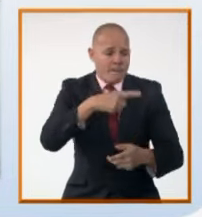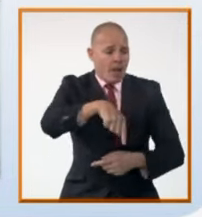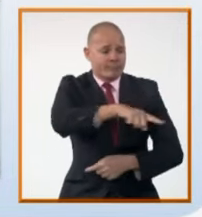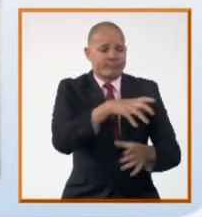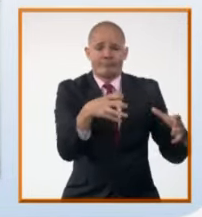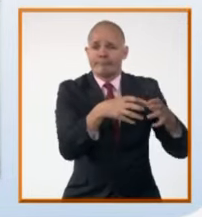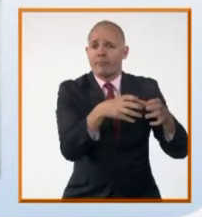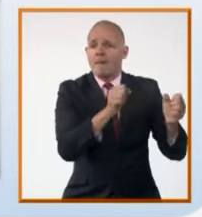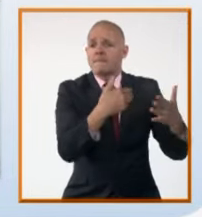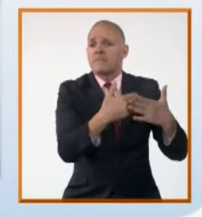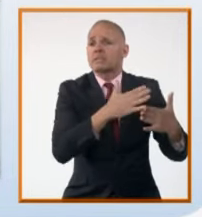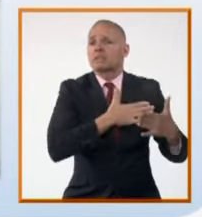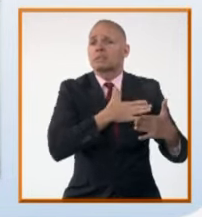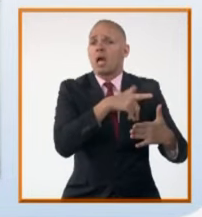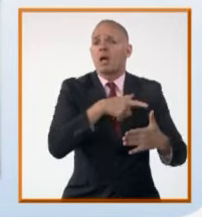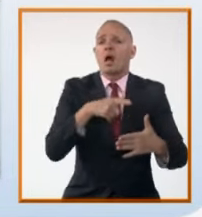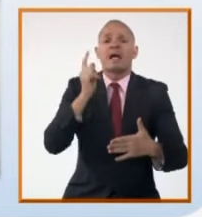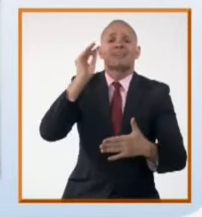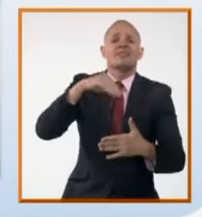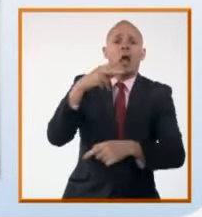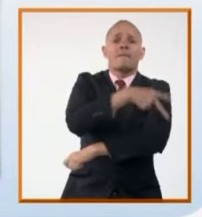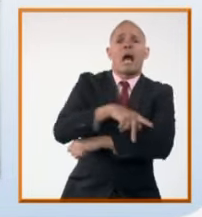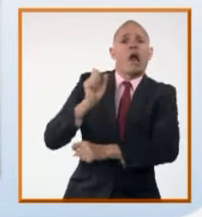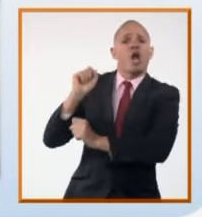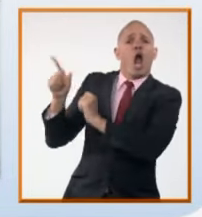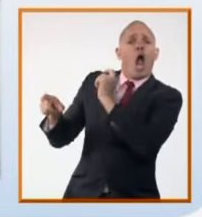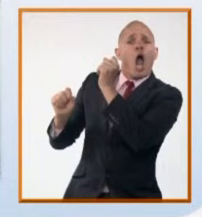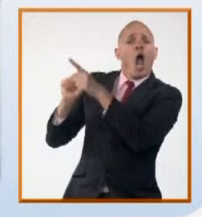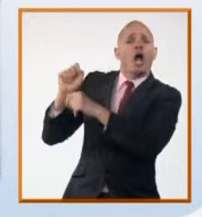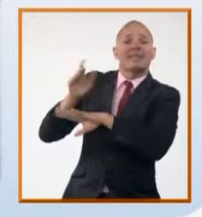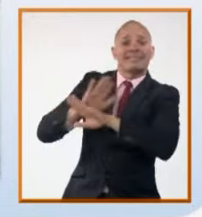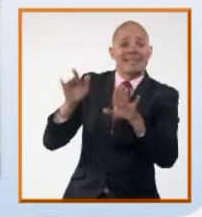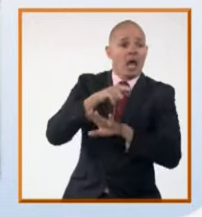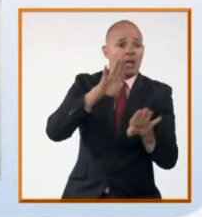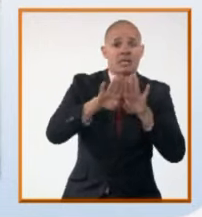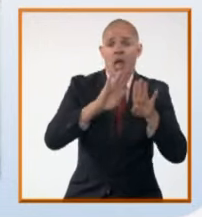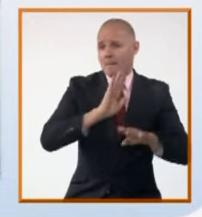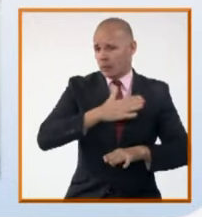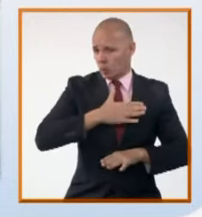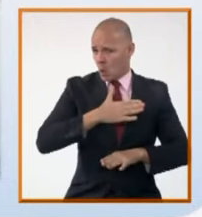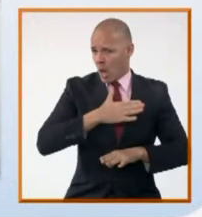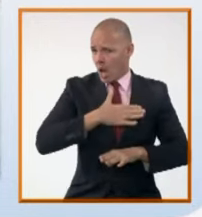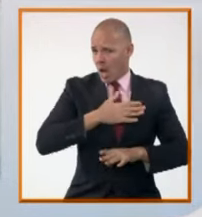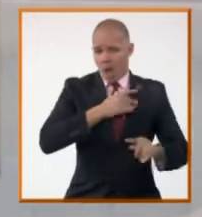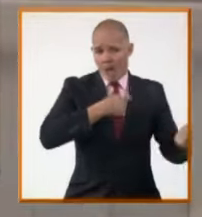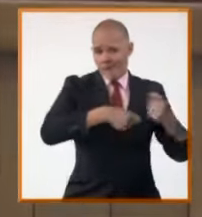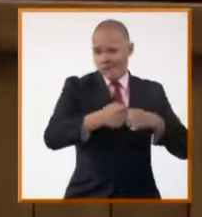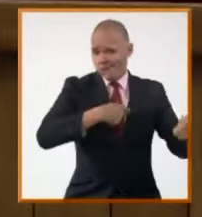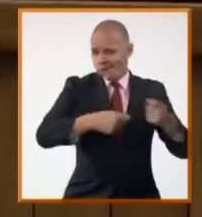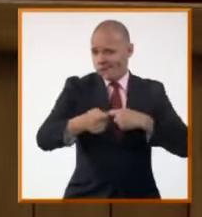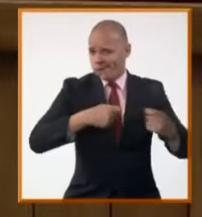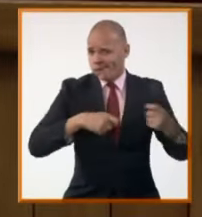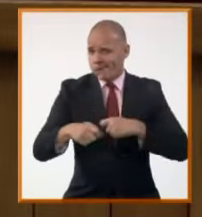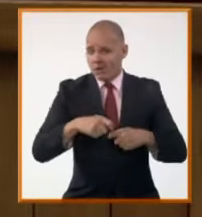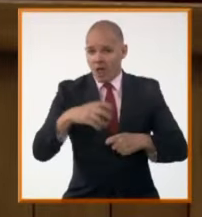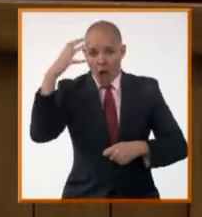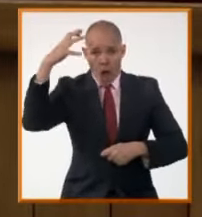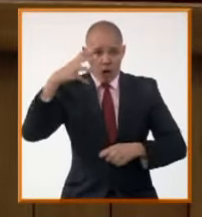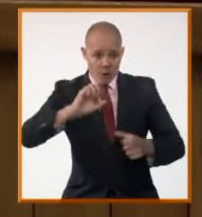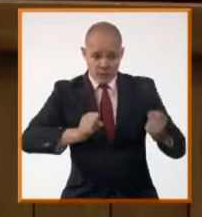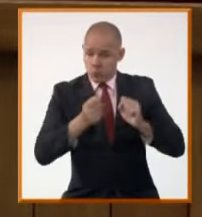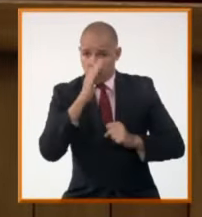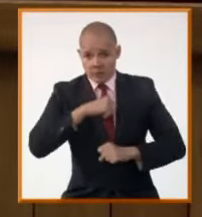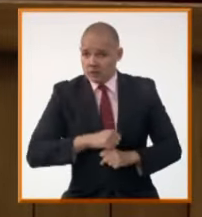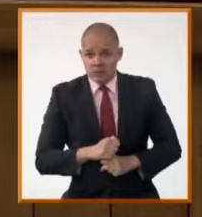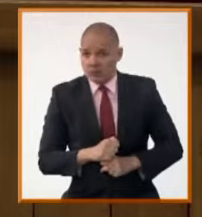no estatal, las que desarrollan sus operaciones en muchos casos fuera del control del Estado. La